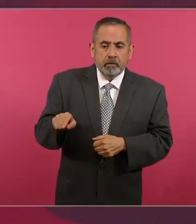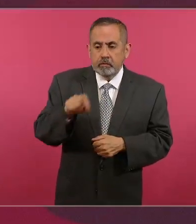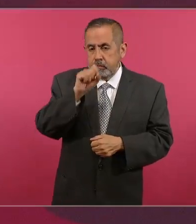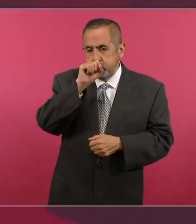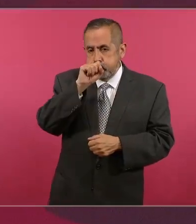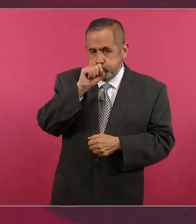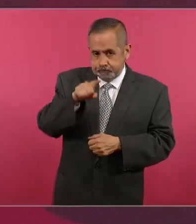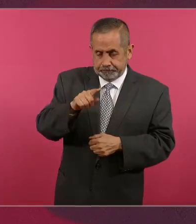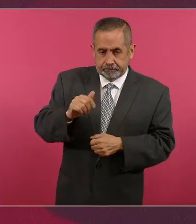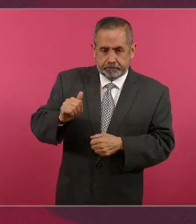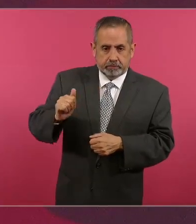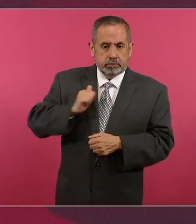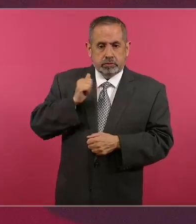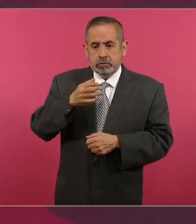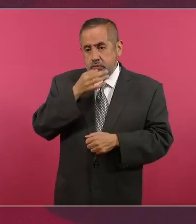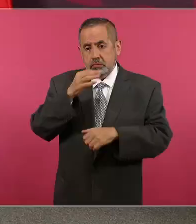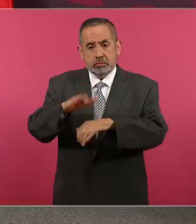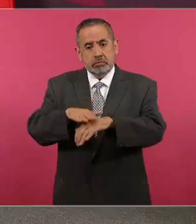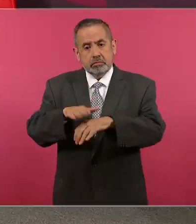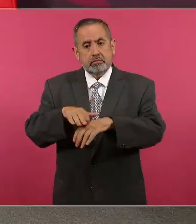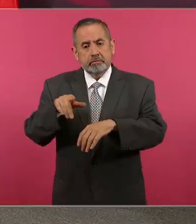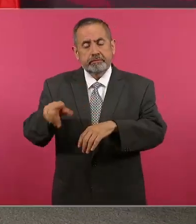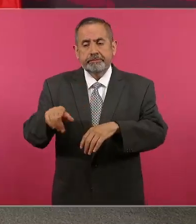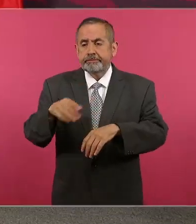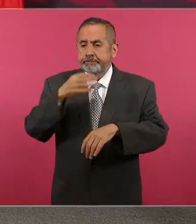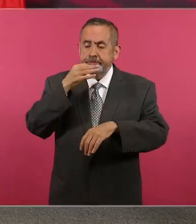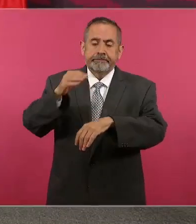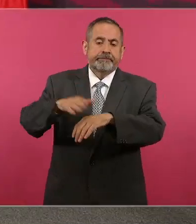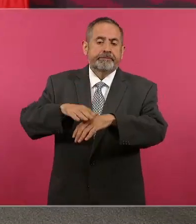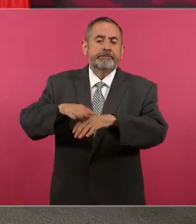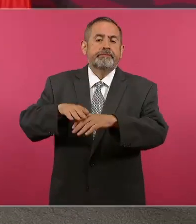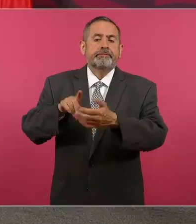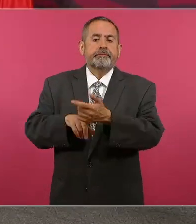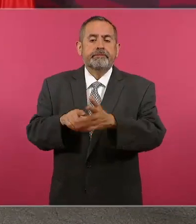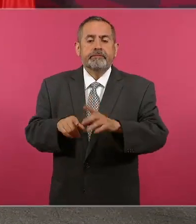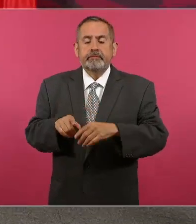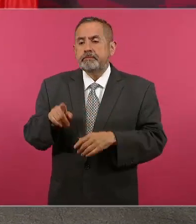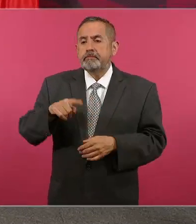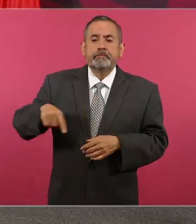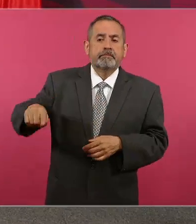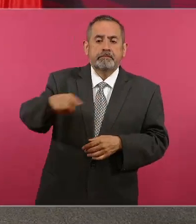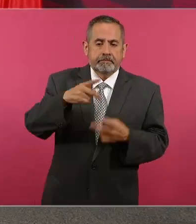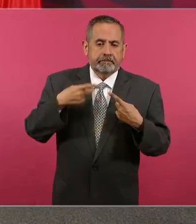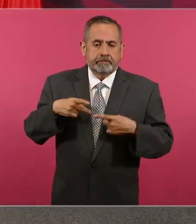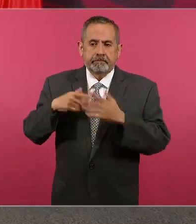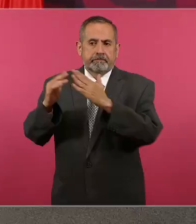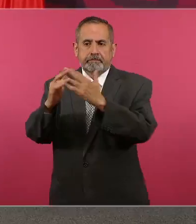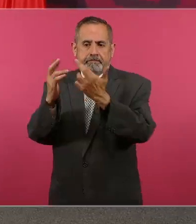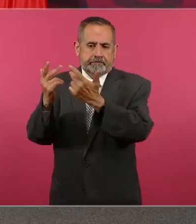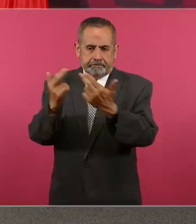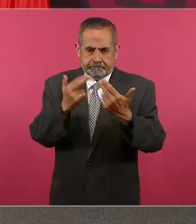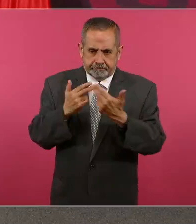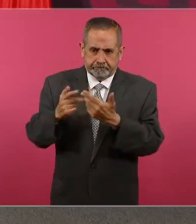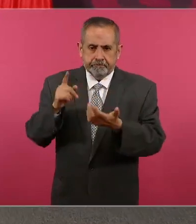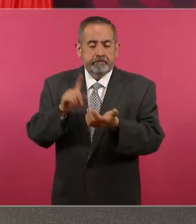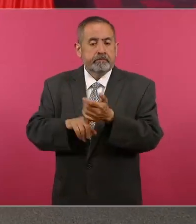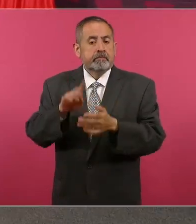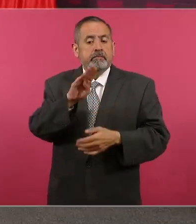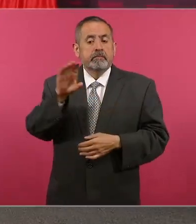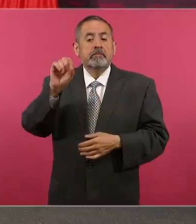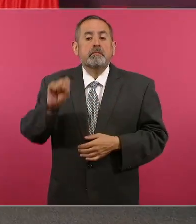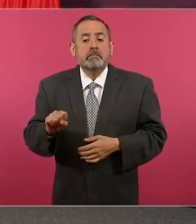También aprovecho pues, para decirle a los afectados, damnificados de Baja California